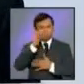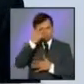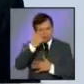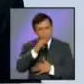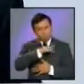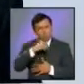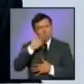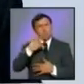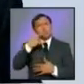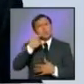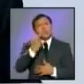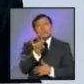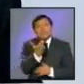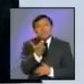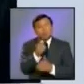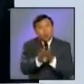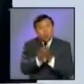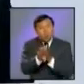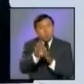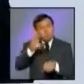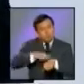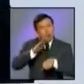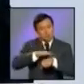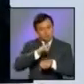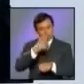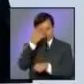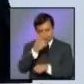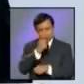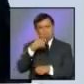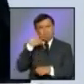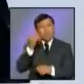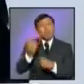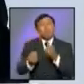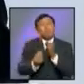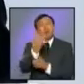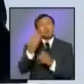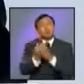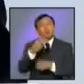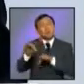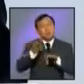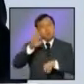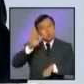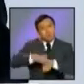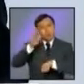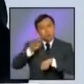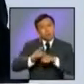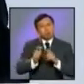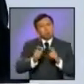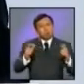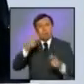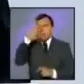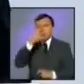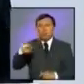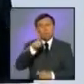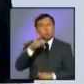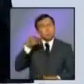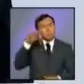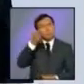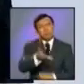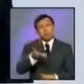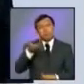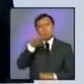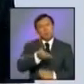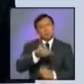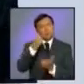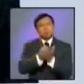malos Eso de no responder sobre Godoy a mí me pareció fatal y sobre todo el hecho de que no haya